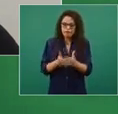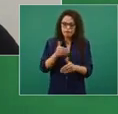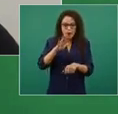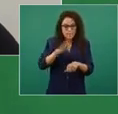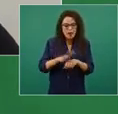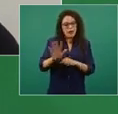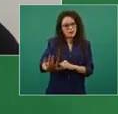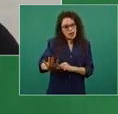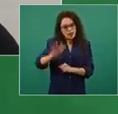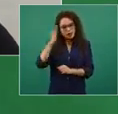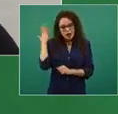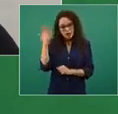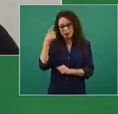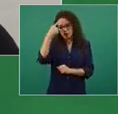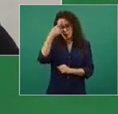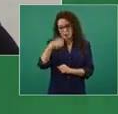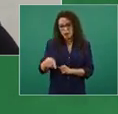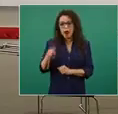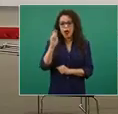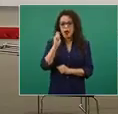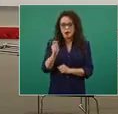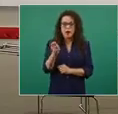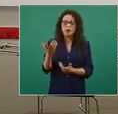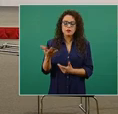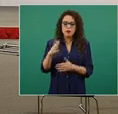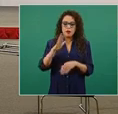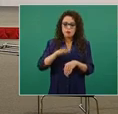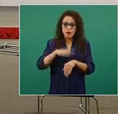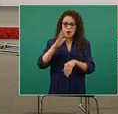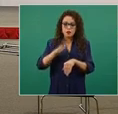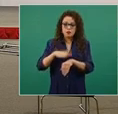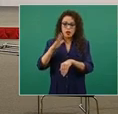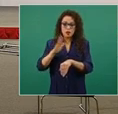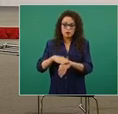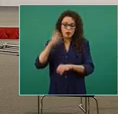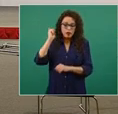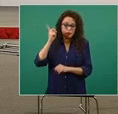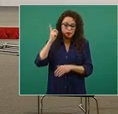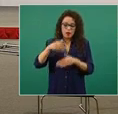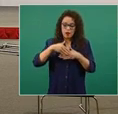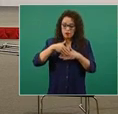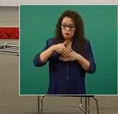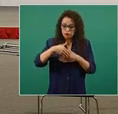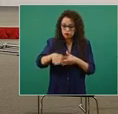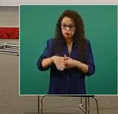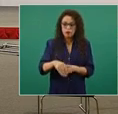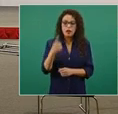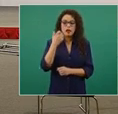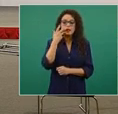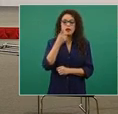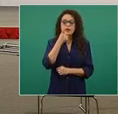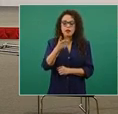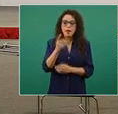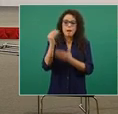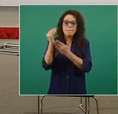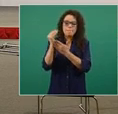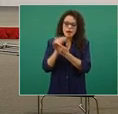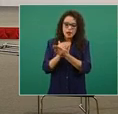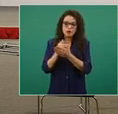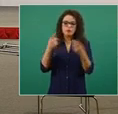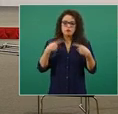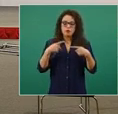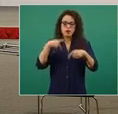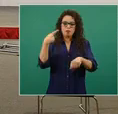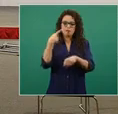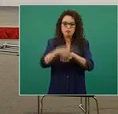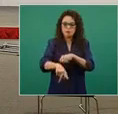rápidamente posible para que cada vez y cada día que avance esta estrategia signifique tener menos y menos población en